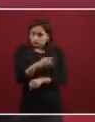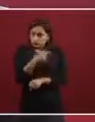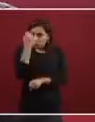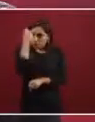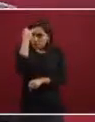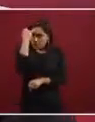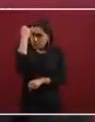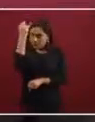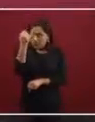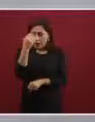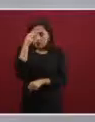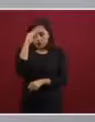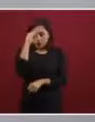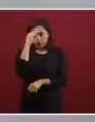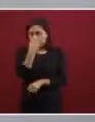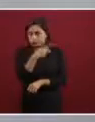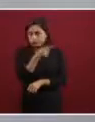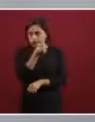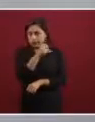Entonces, ahora,